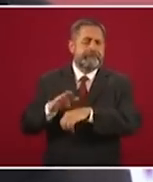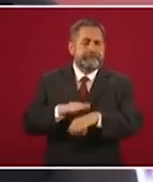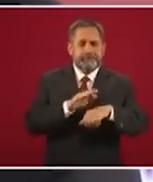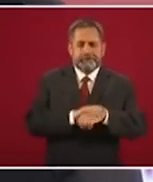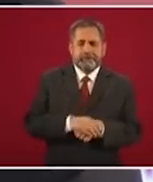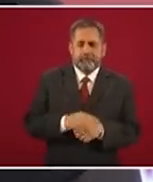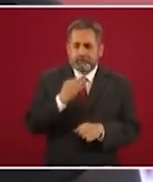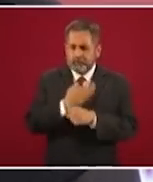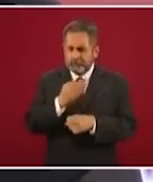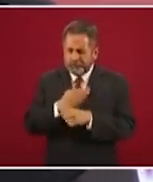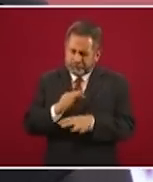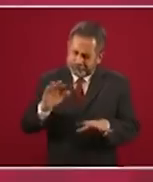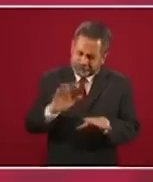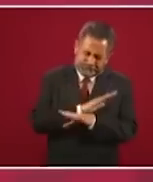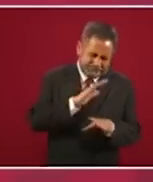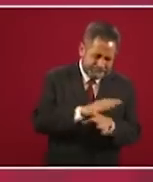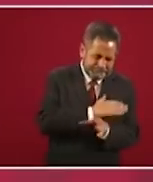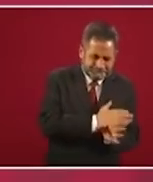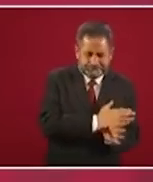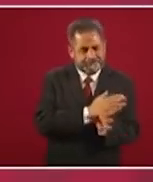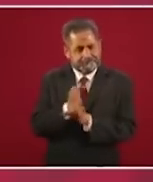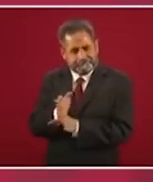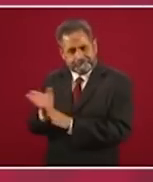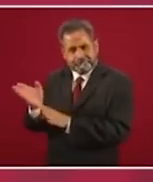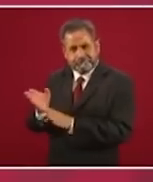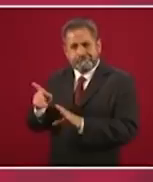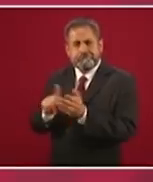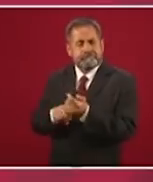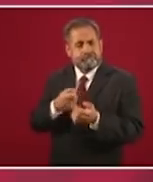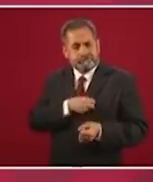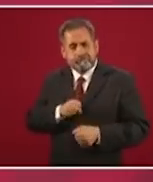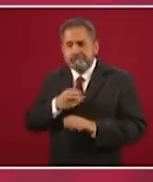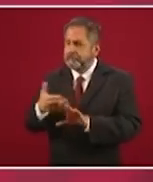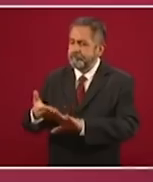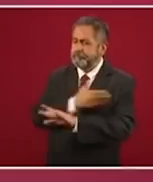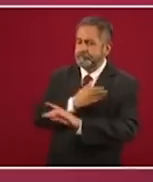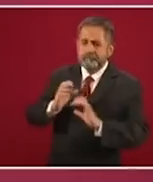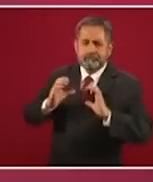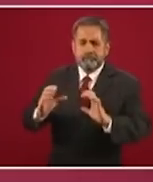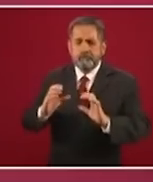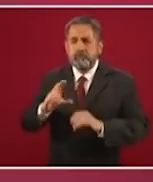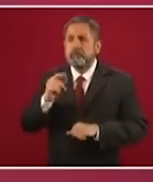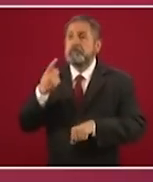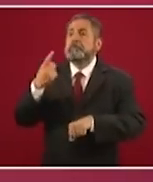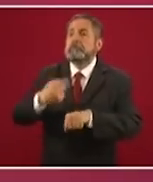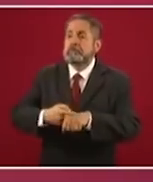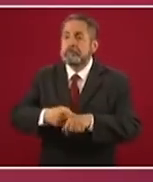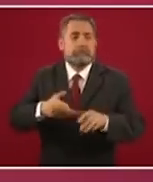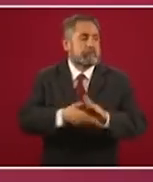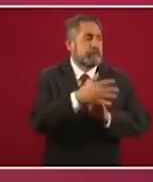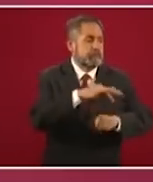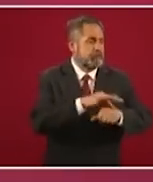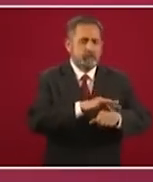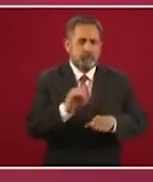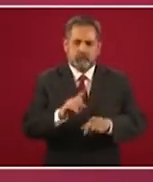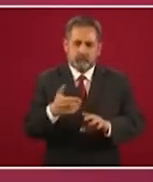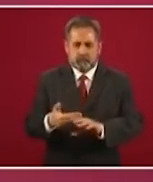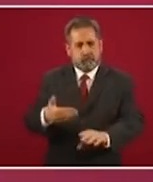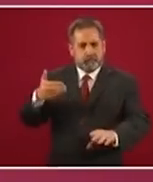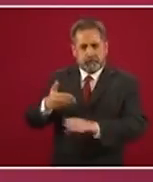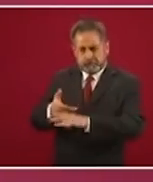Una reorientación de nuestro sistema de salud a la prevención, ahí en esas enfermedades,